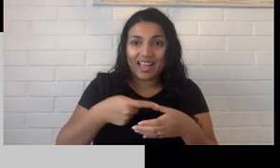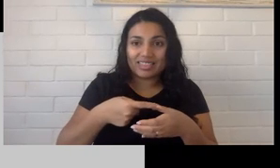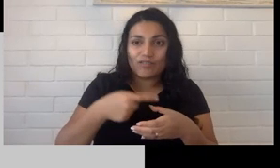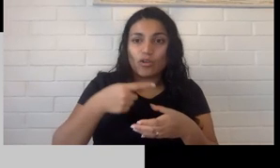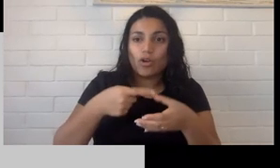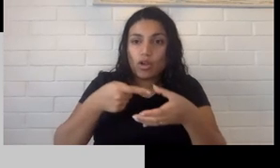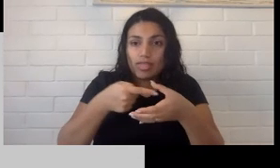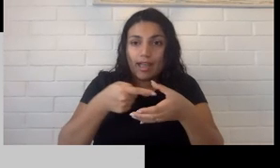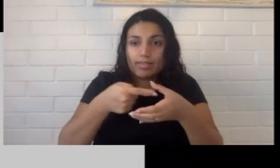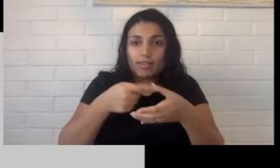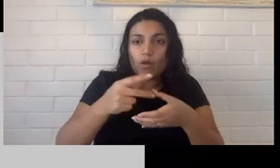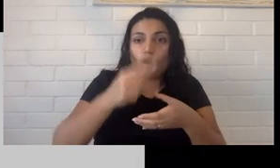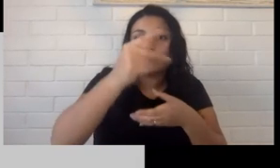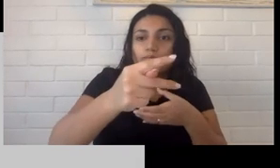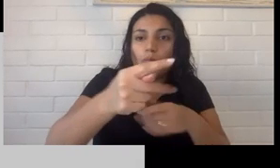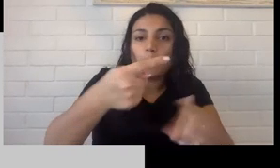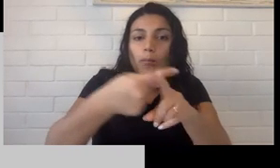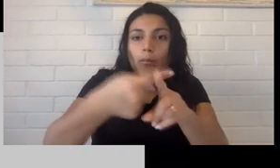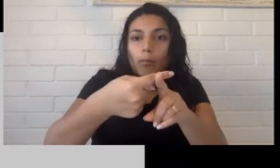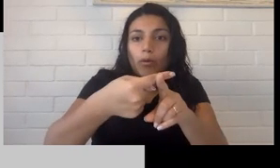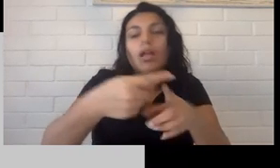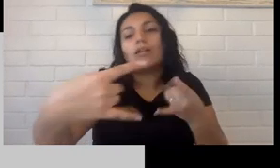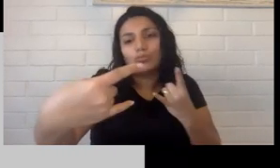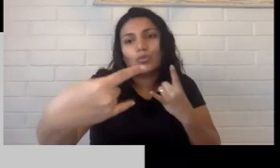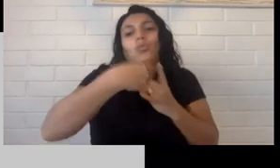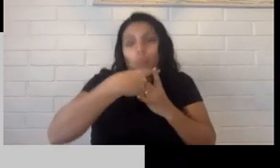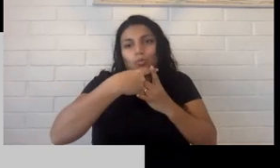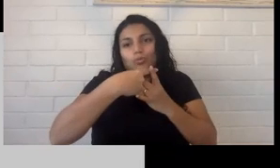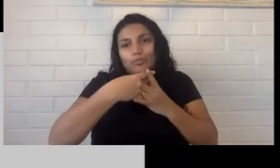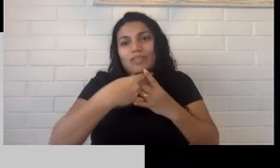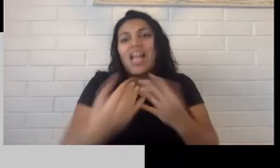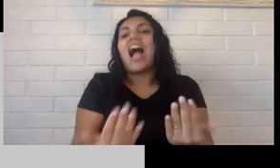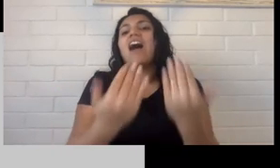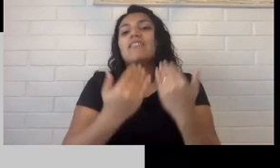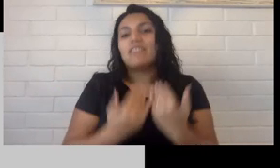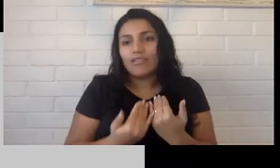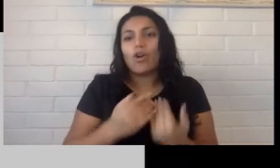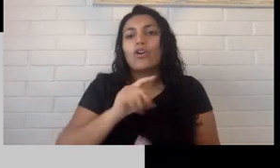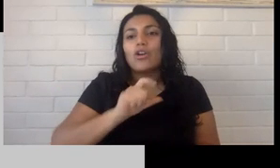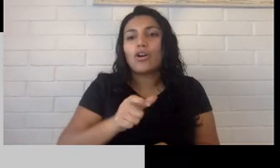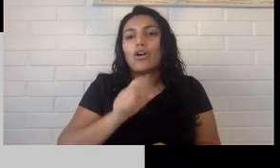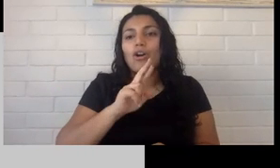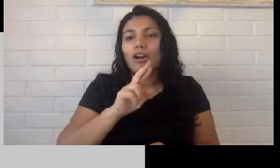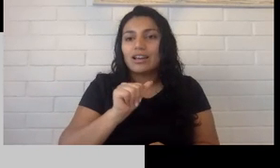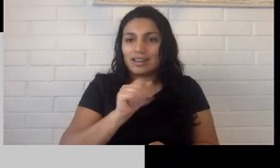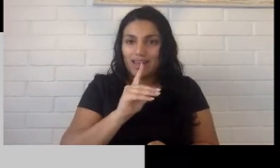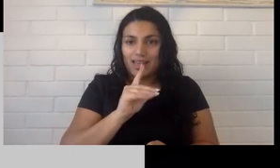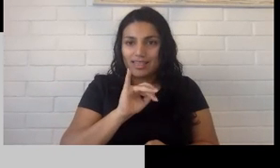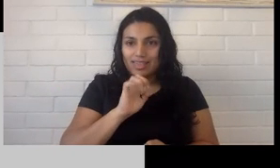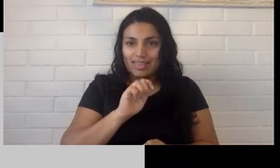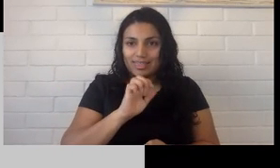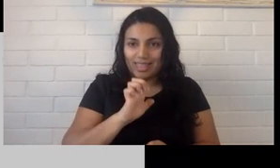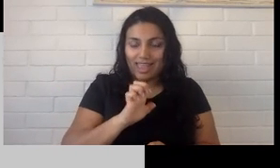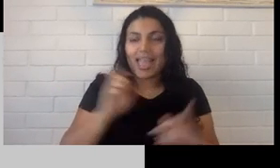favorable hacia el interior por los mismos análisis que habíamos establecido. El interior es negativo y entonces va a